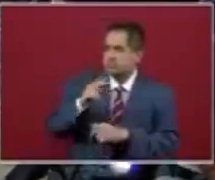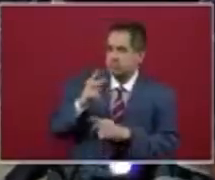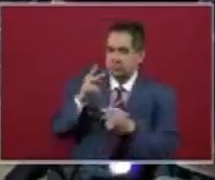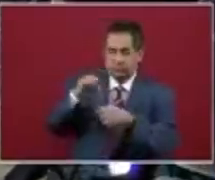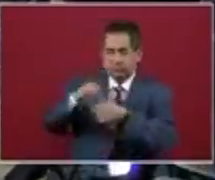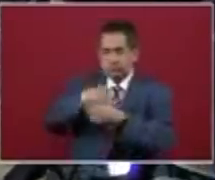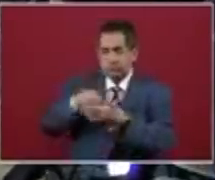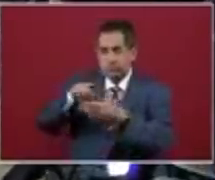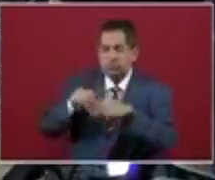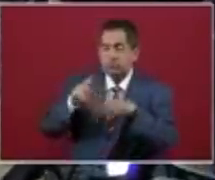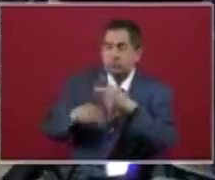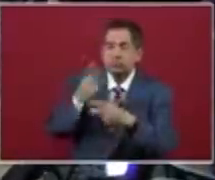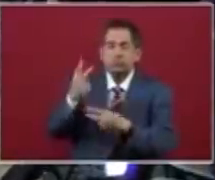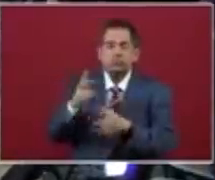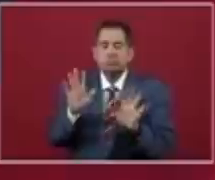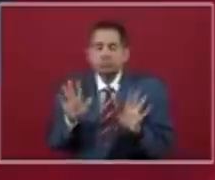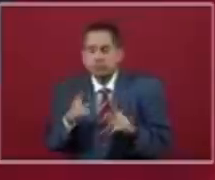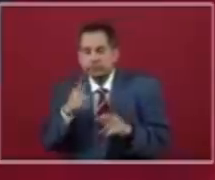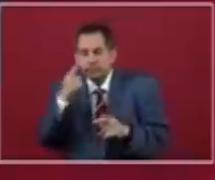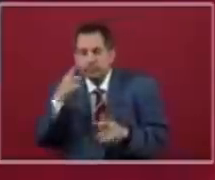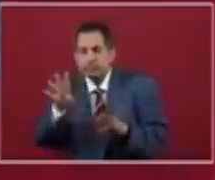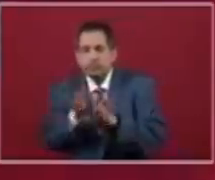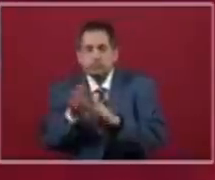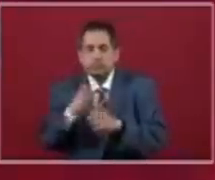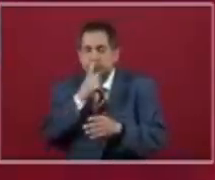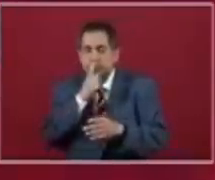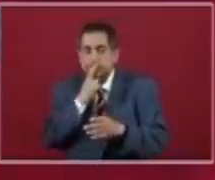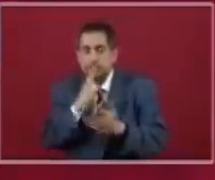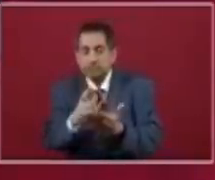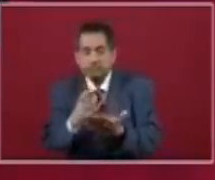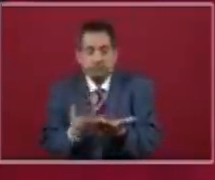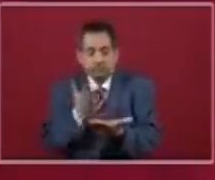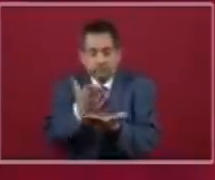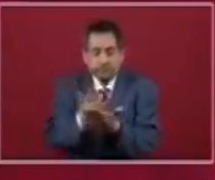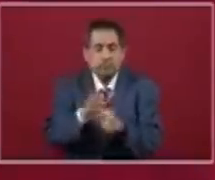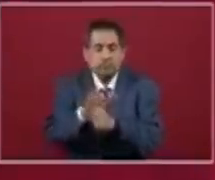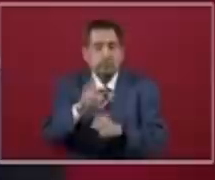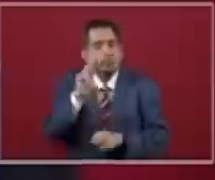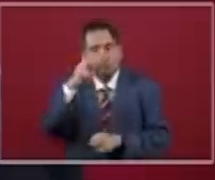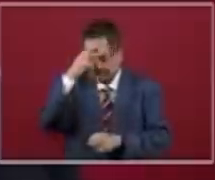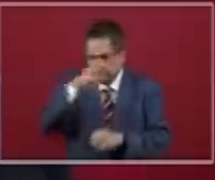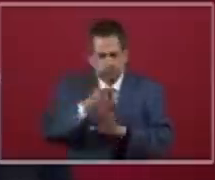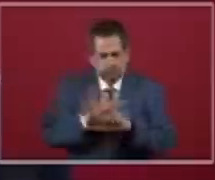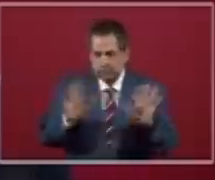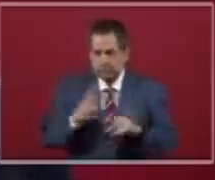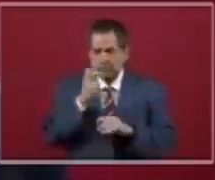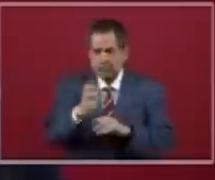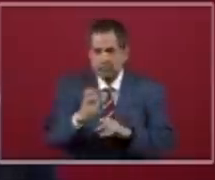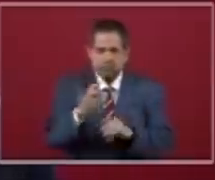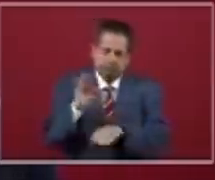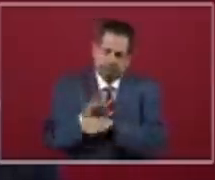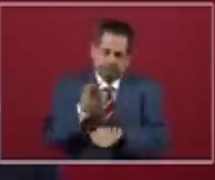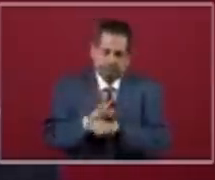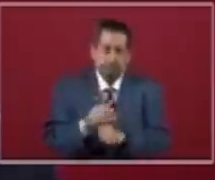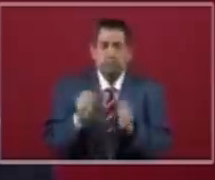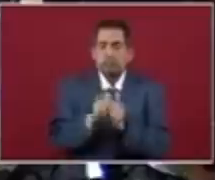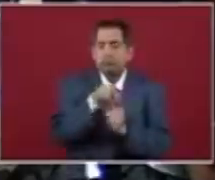resoluciones? Vamos a ver en qué términos se presentan las resoluciones, pero la posición mexicana es esa y es la que vamos a defender.